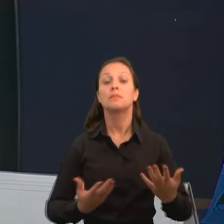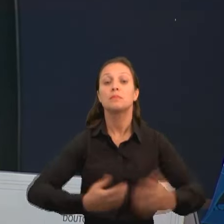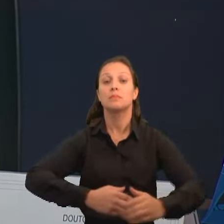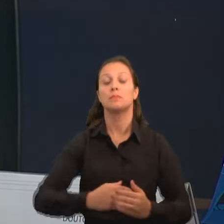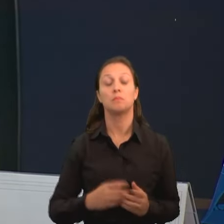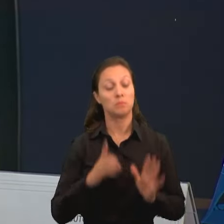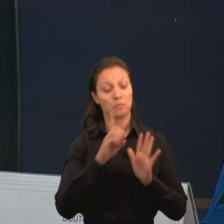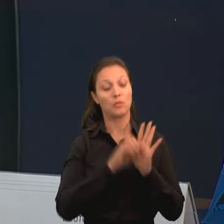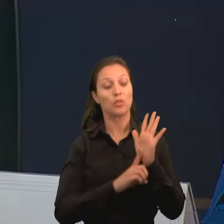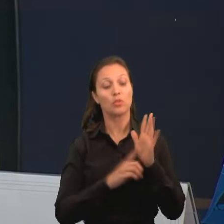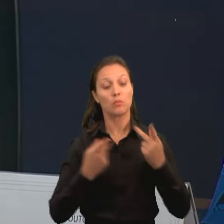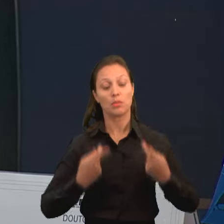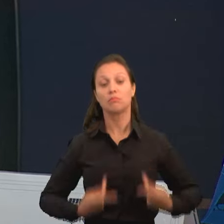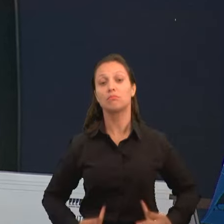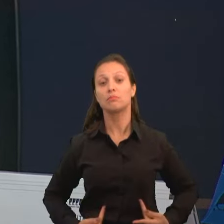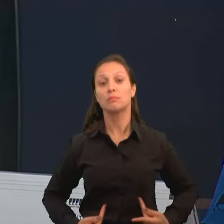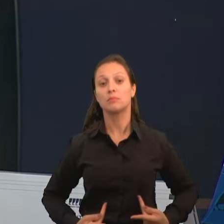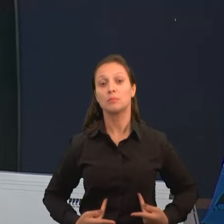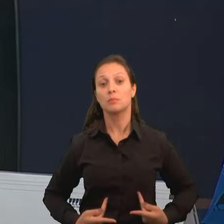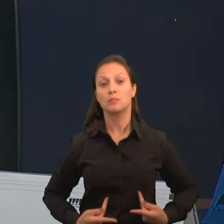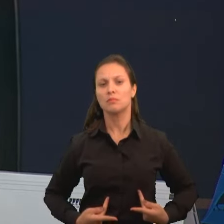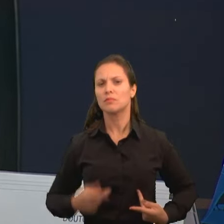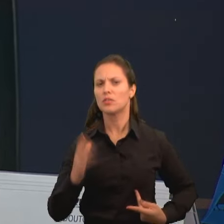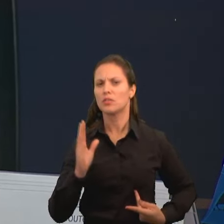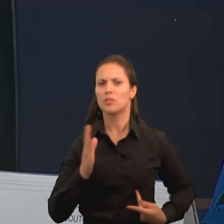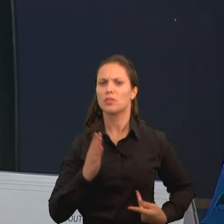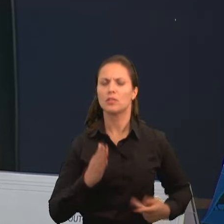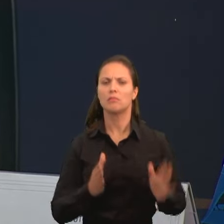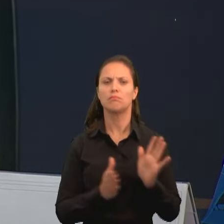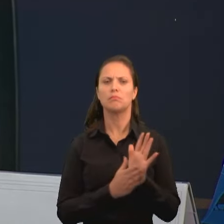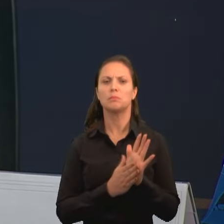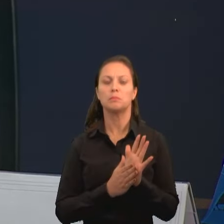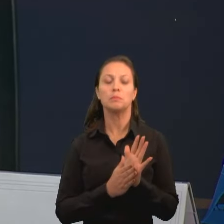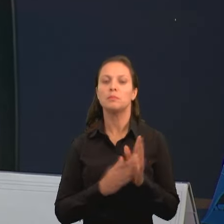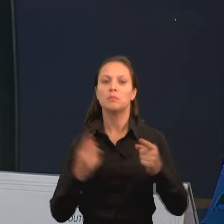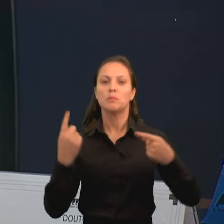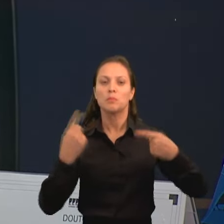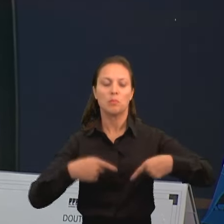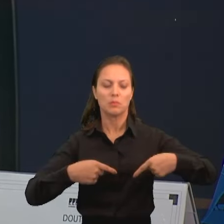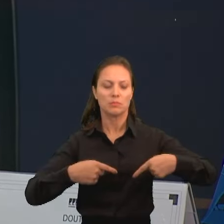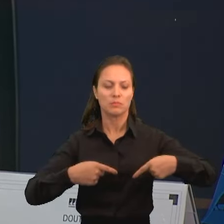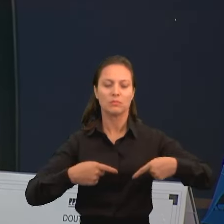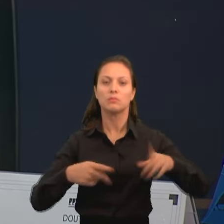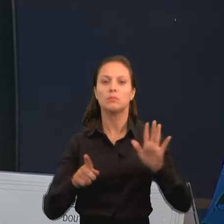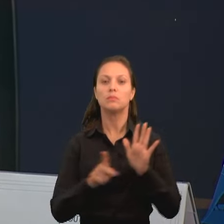La comprensión de que los derechos humanos tenemos cubren una defensa